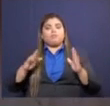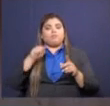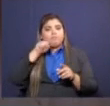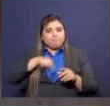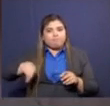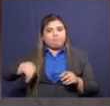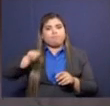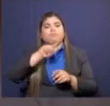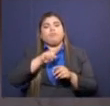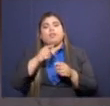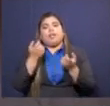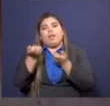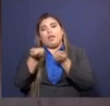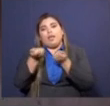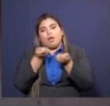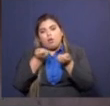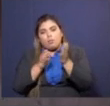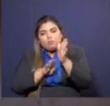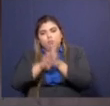dinamizador de la reactivación económica.